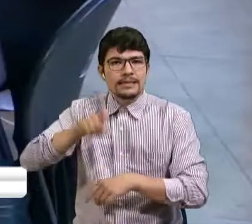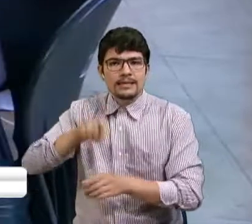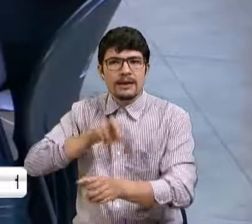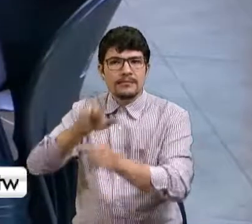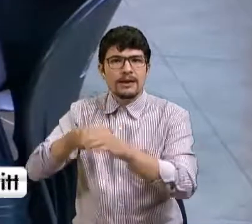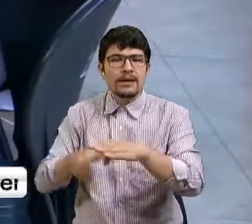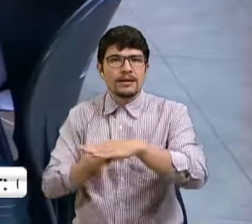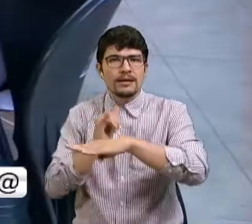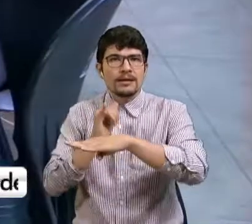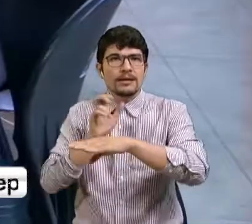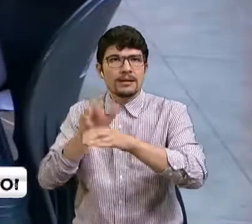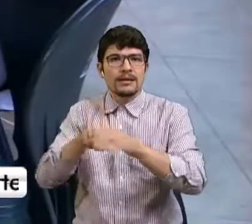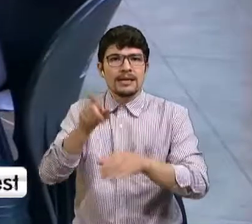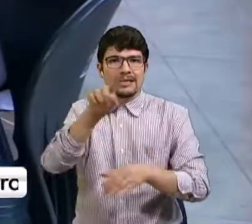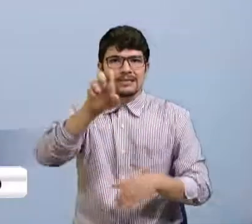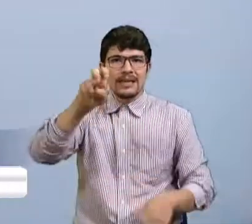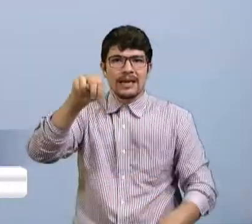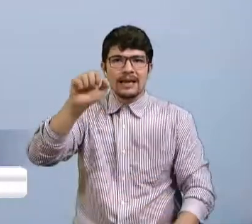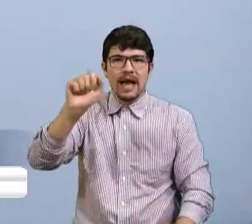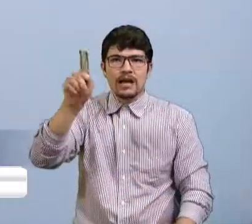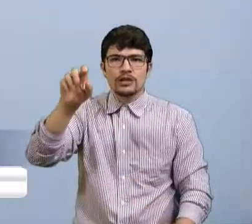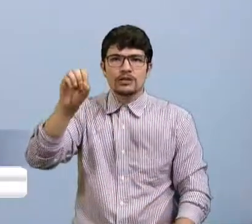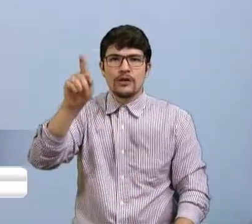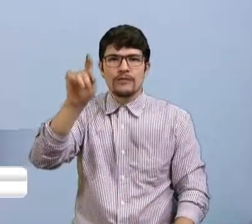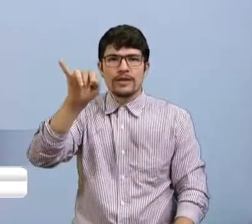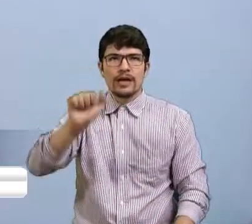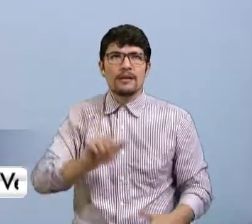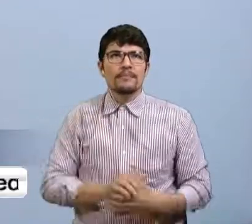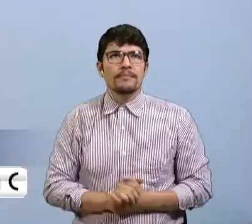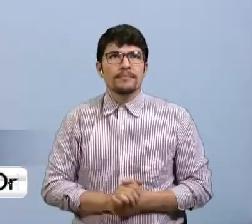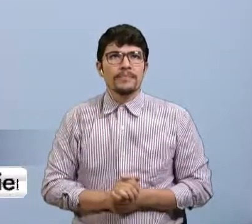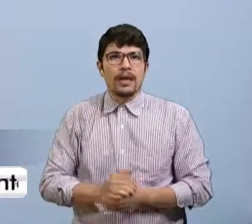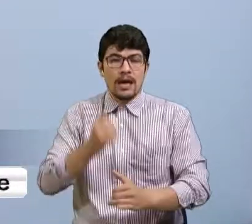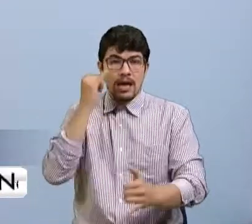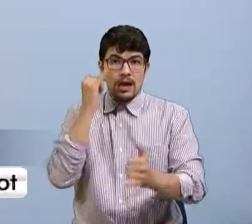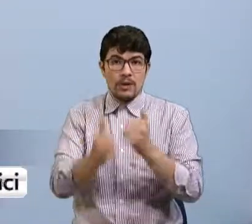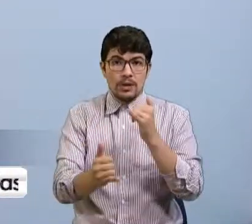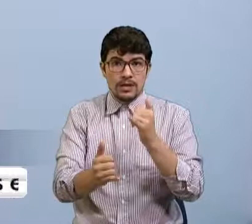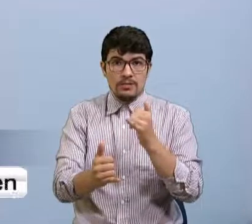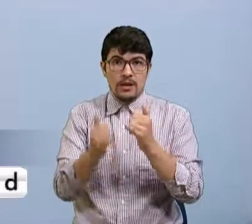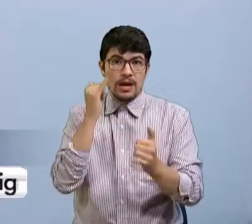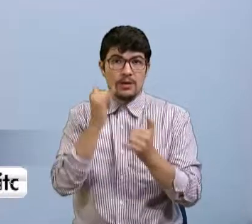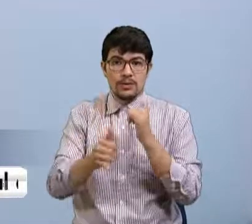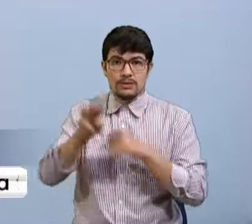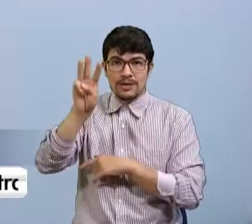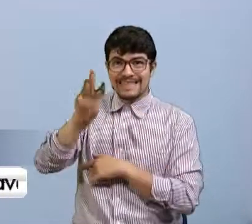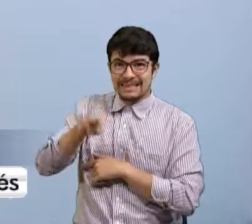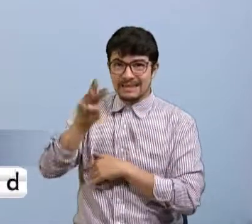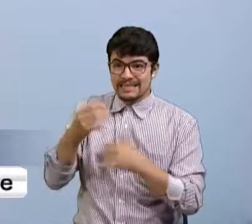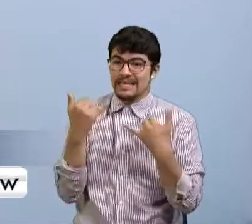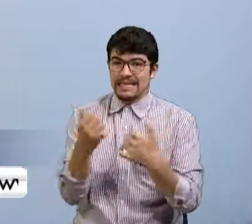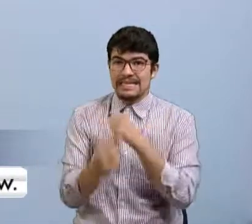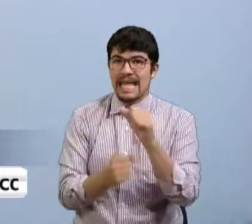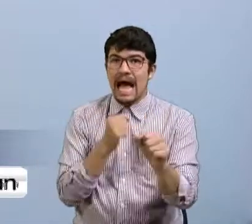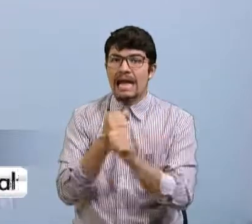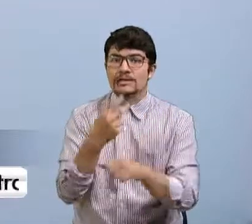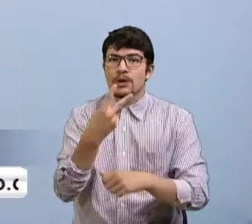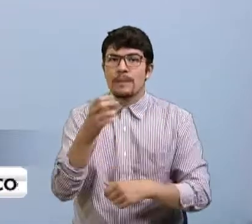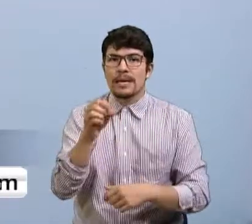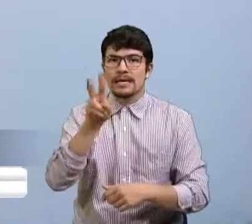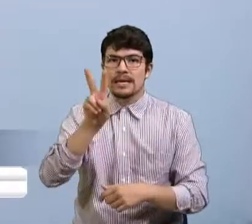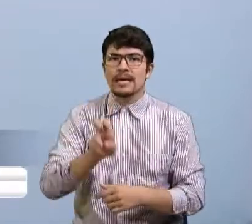plataforma virtual senna sofía para el último trimestre del año 2017 ha